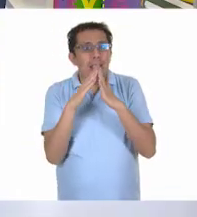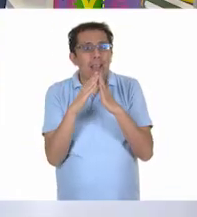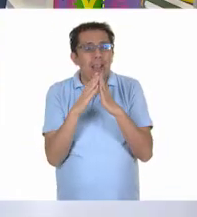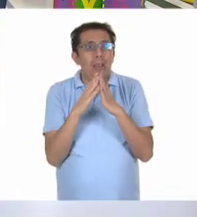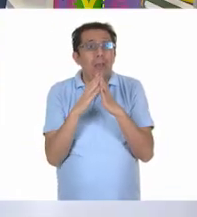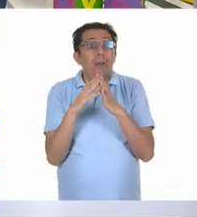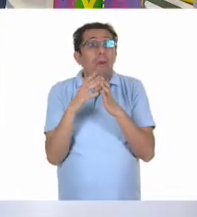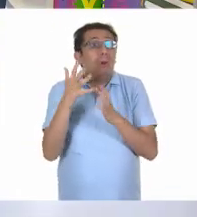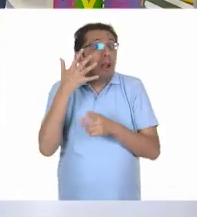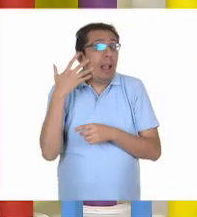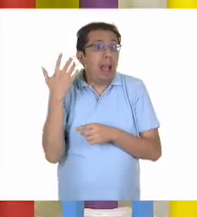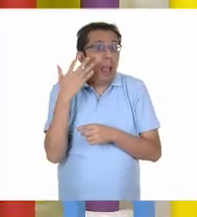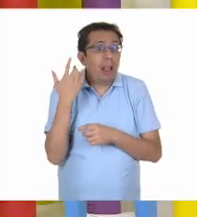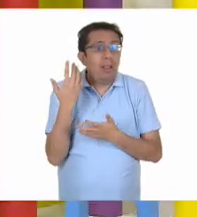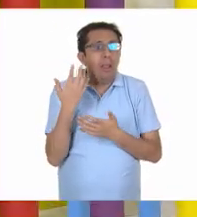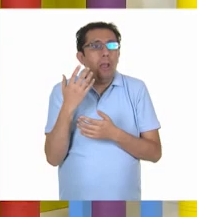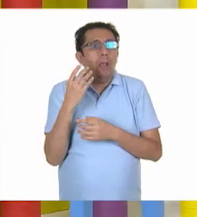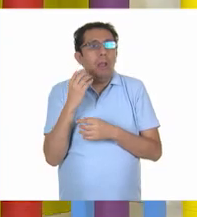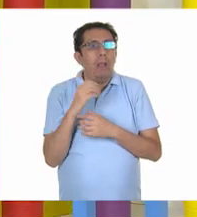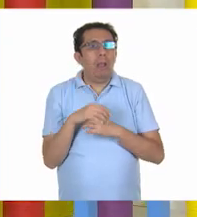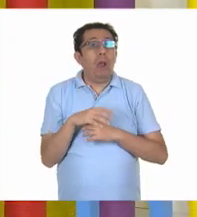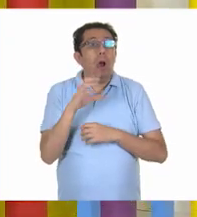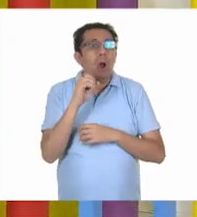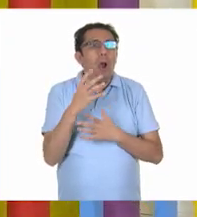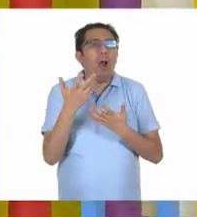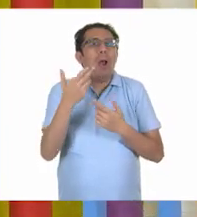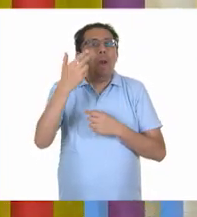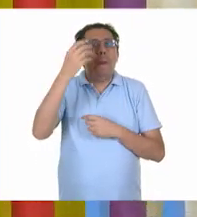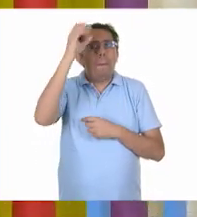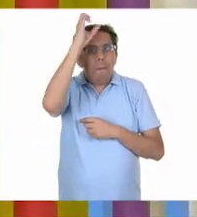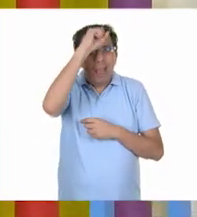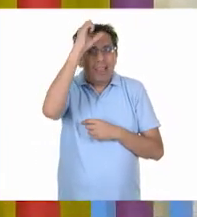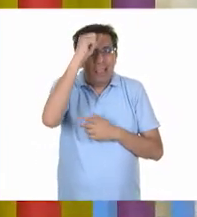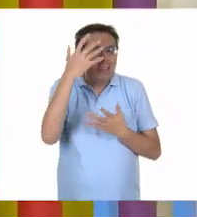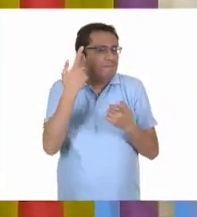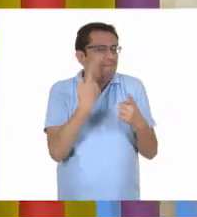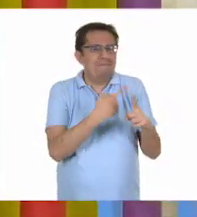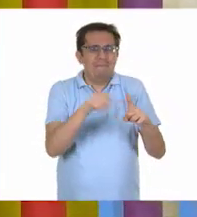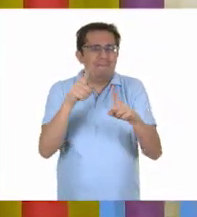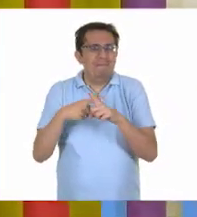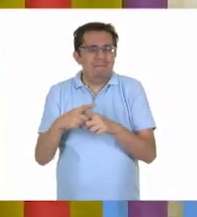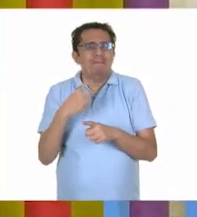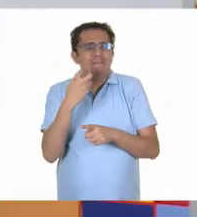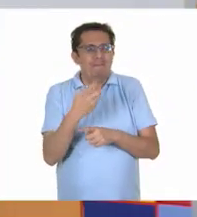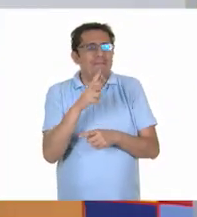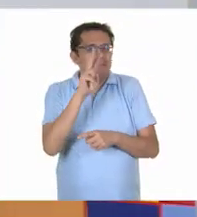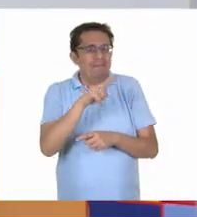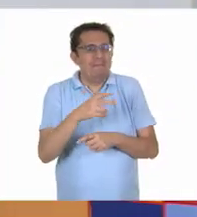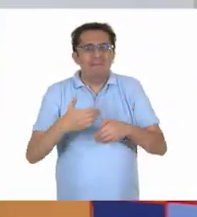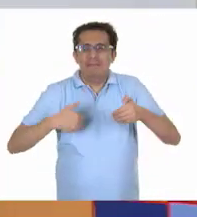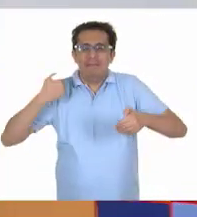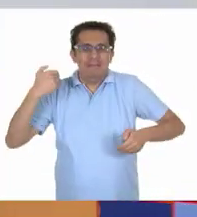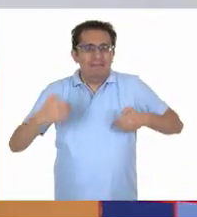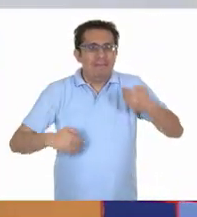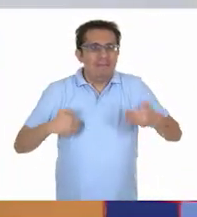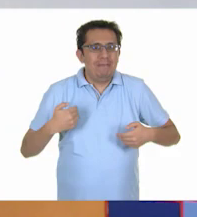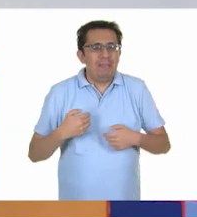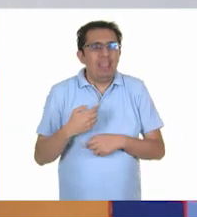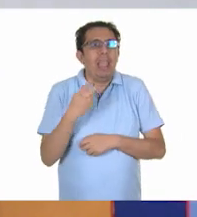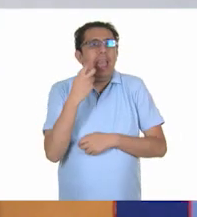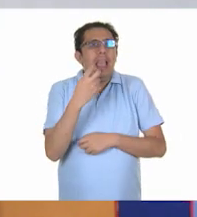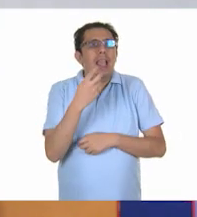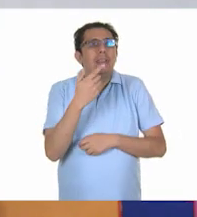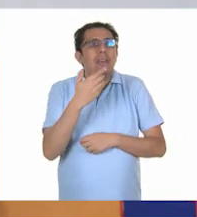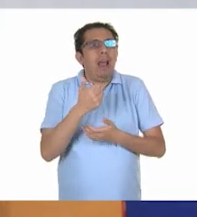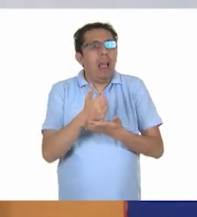hacer árboles, casas, un gato. Un payaso. Un payaso. Así es, Ale, es